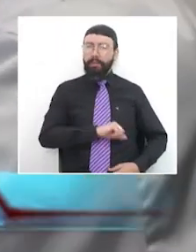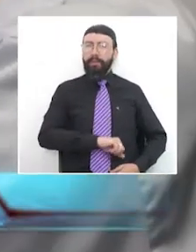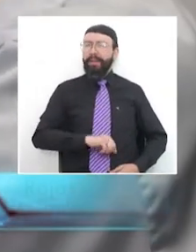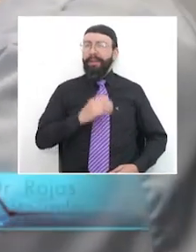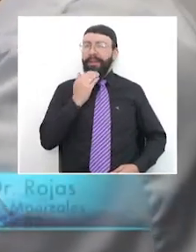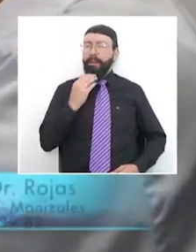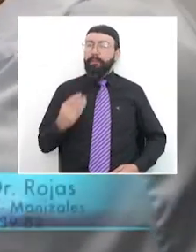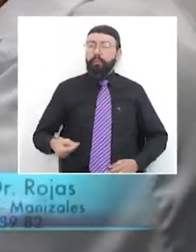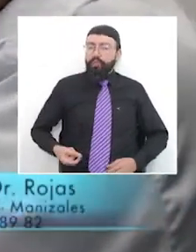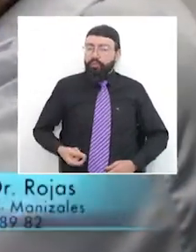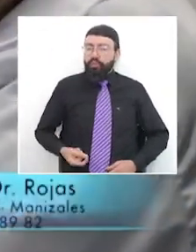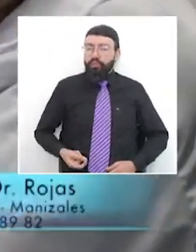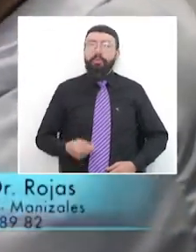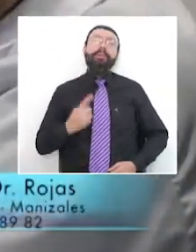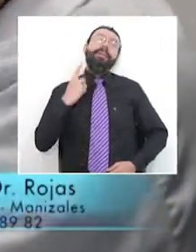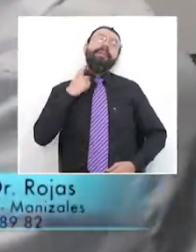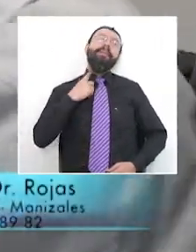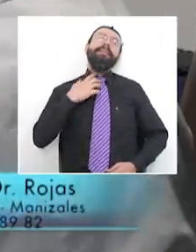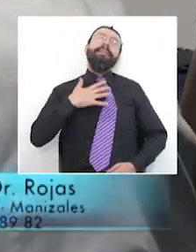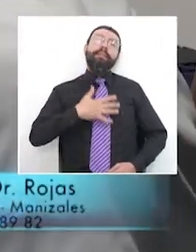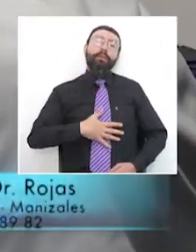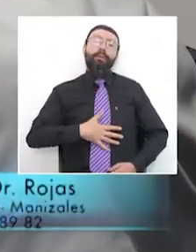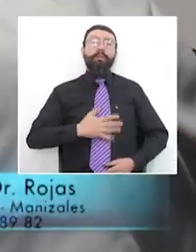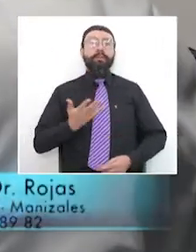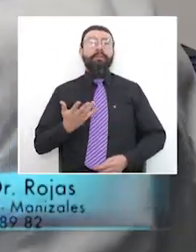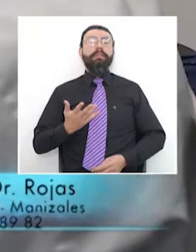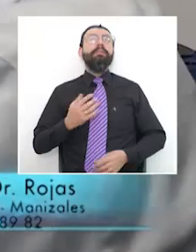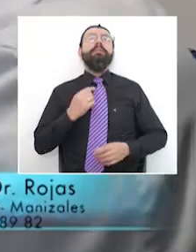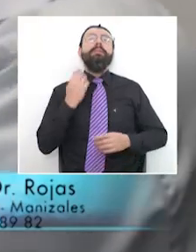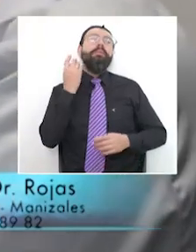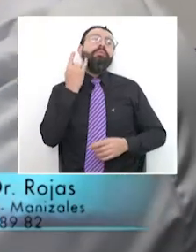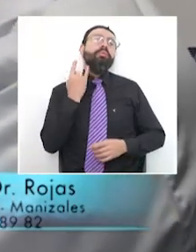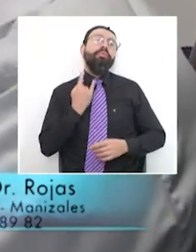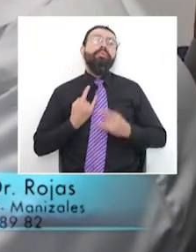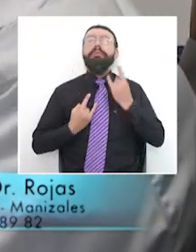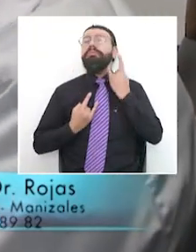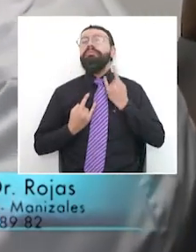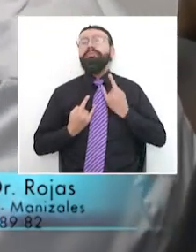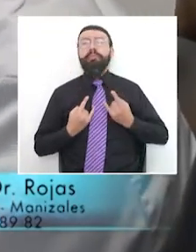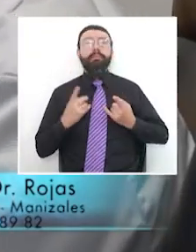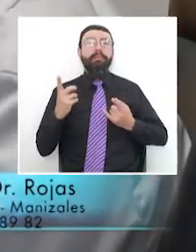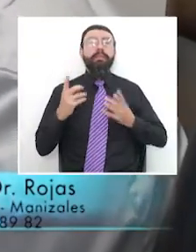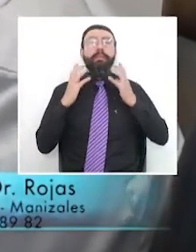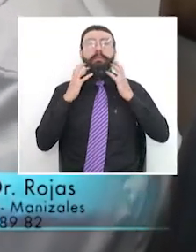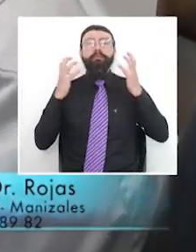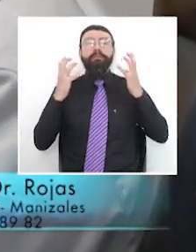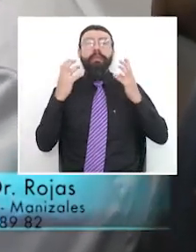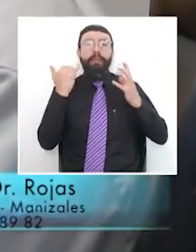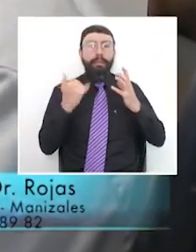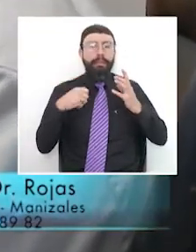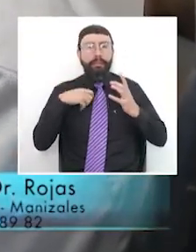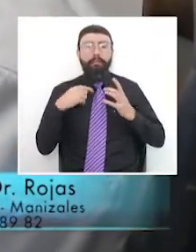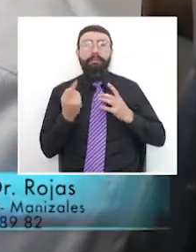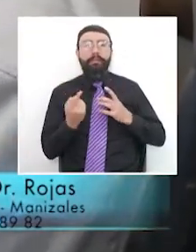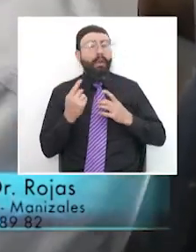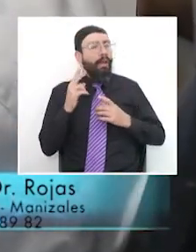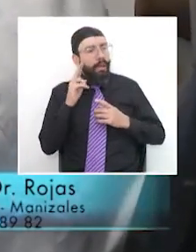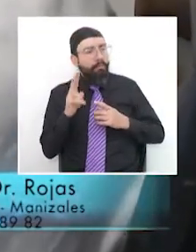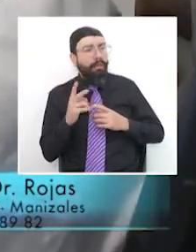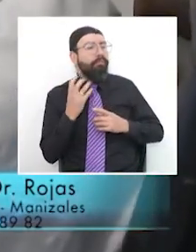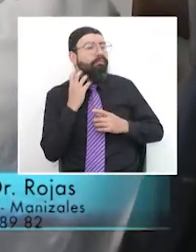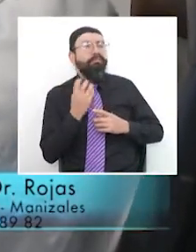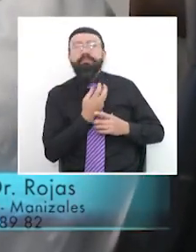son la tiroides, los vasos del cuello, las glándulas parotidias, las glándulas salivales,